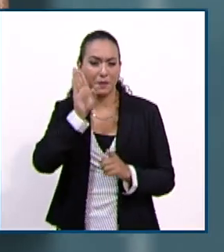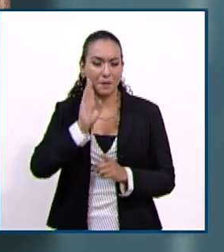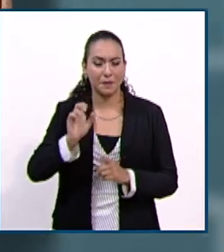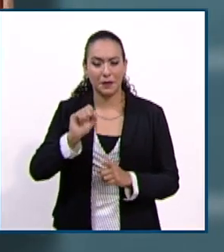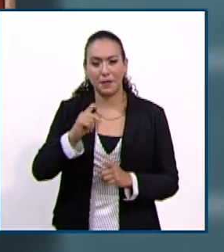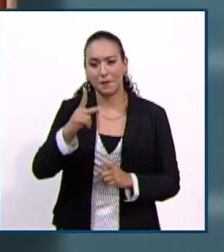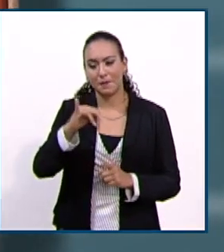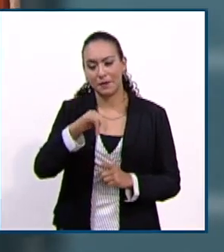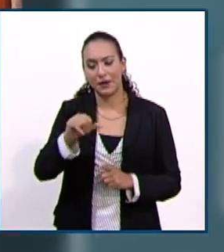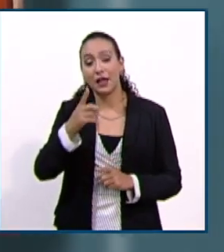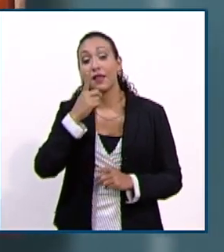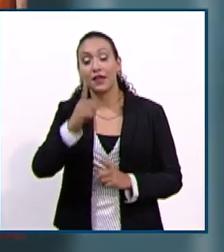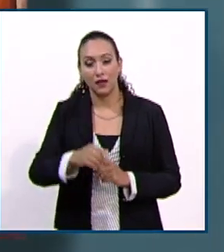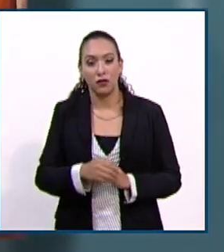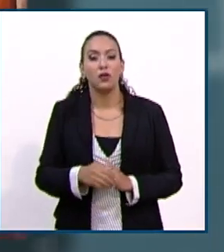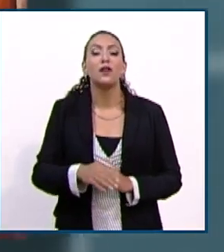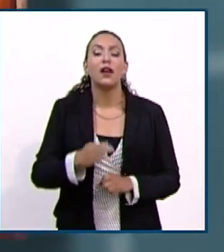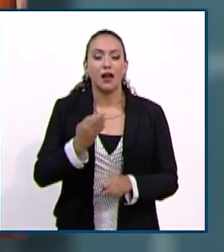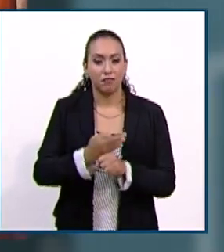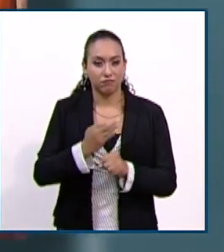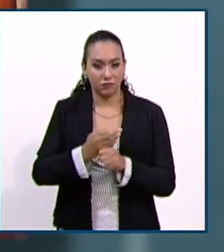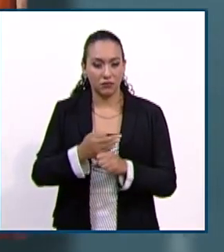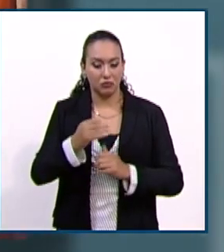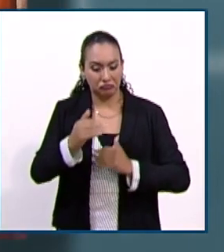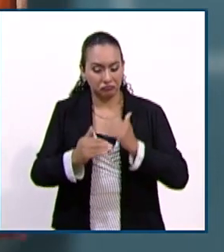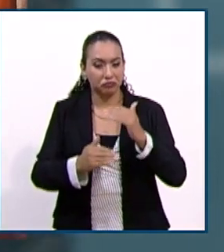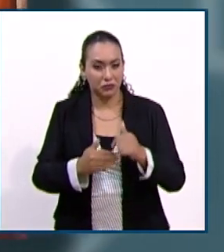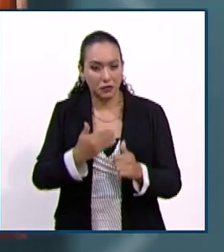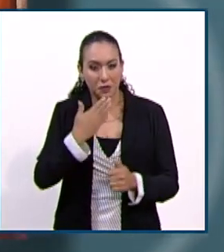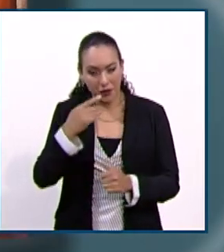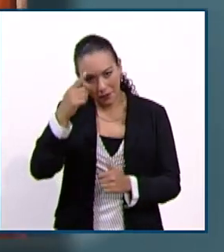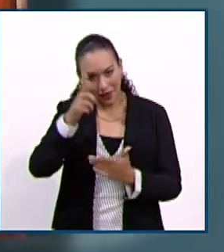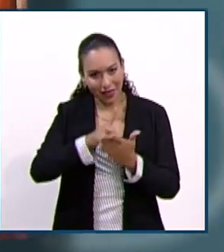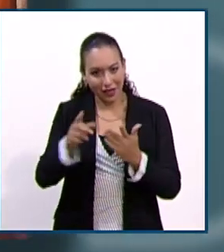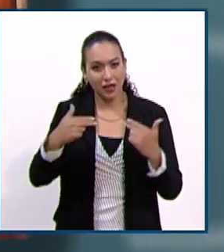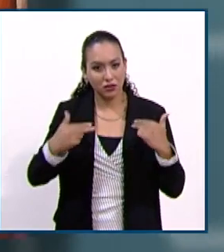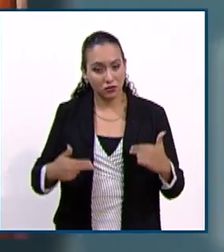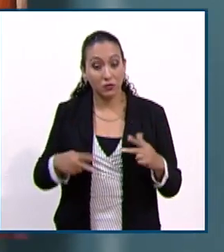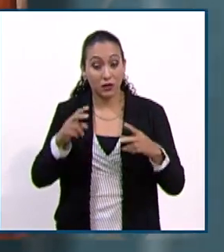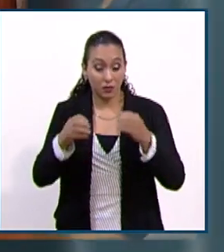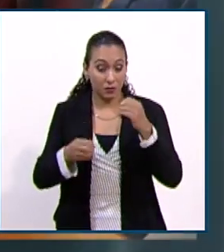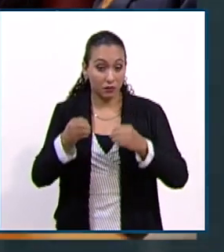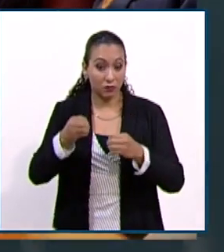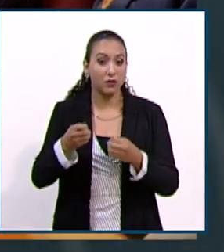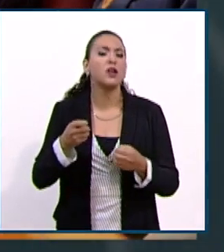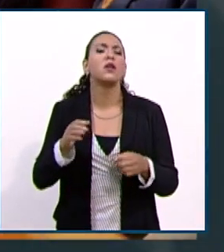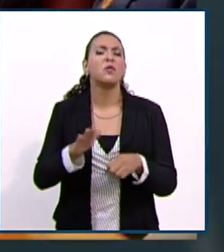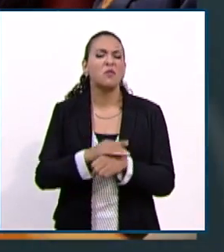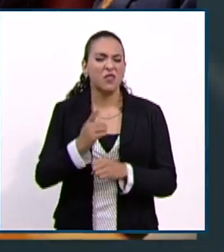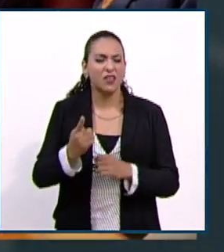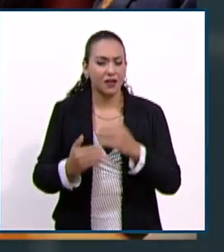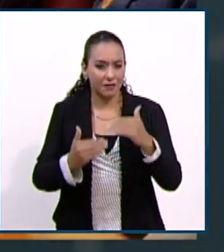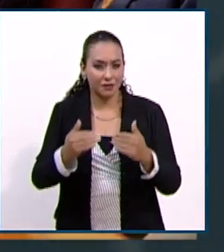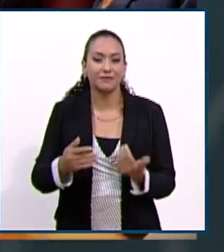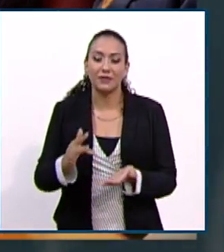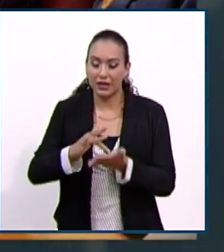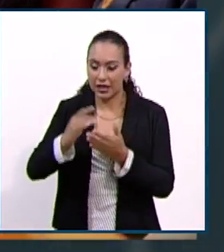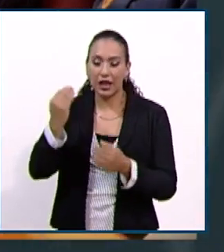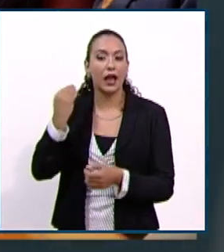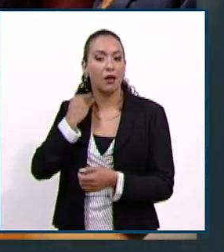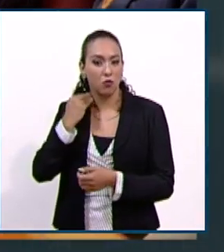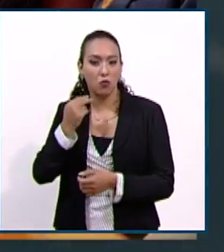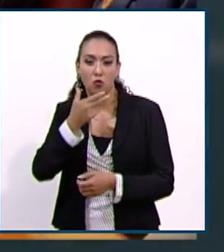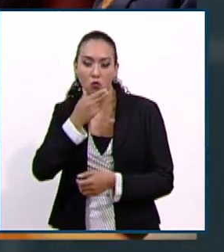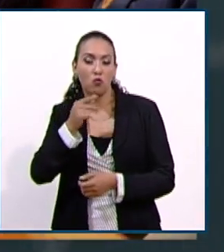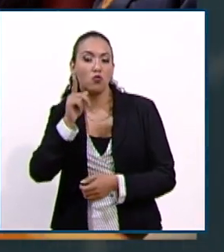presidenta aseguró que los avances en derechos humanos y en el sistema jurídico se deben principalmente a la labor de las y los abogados,